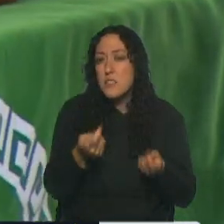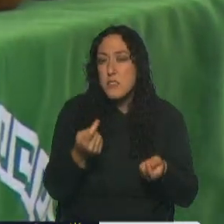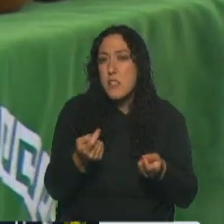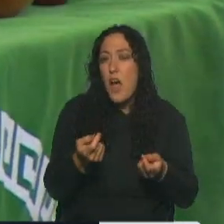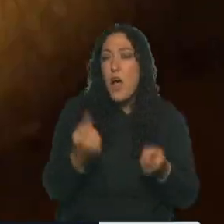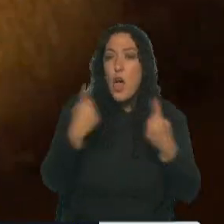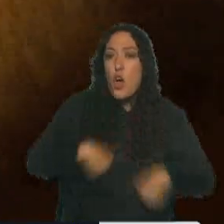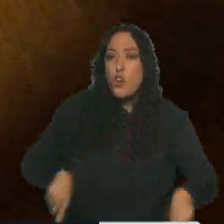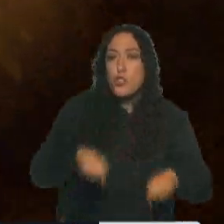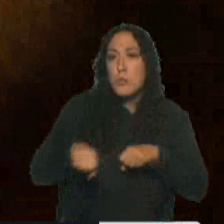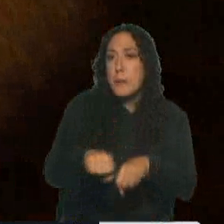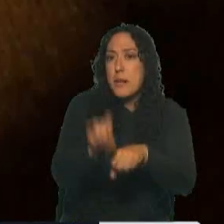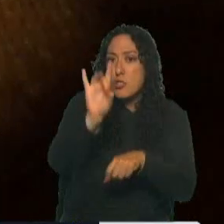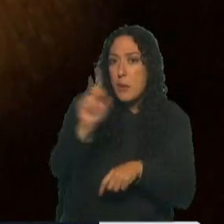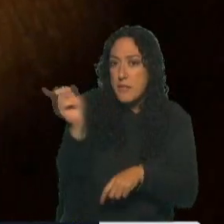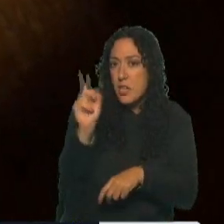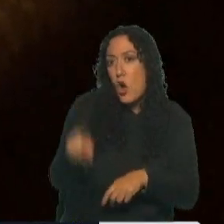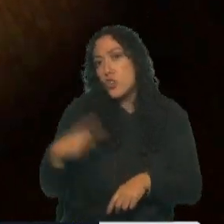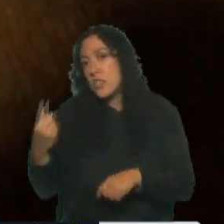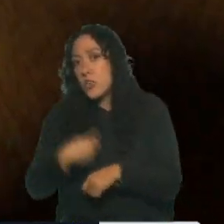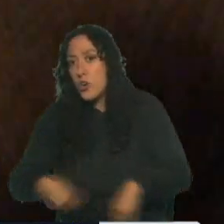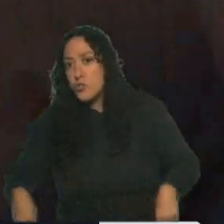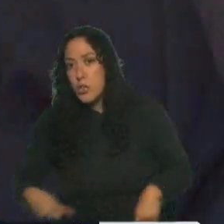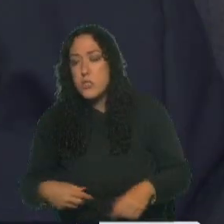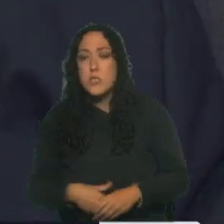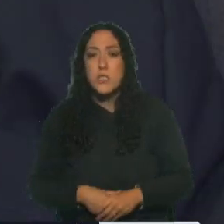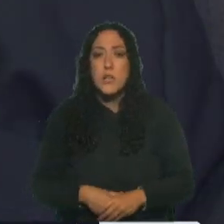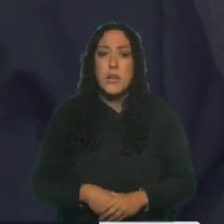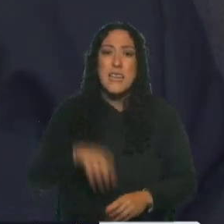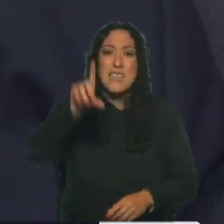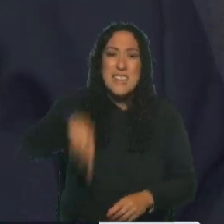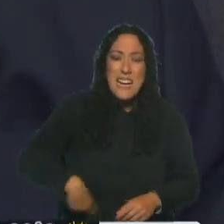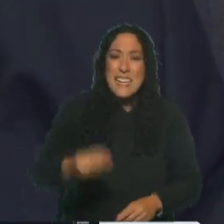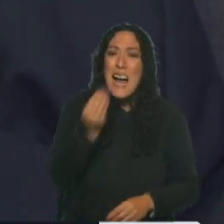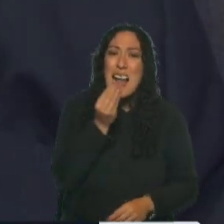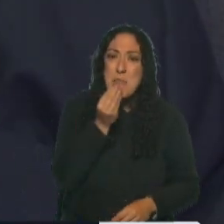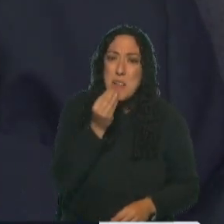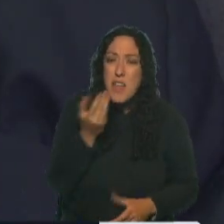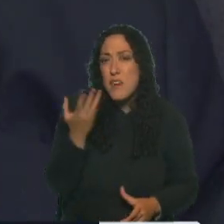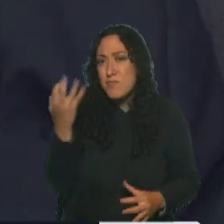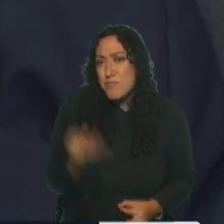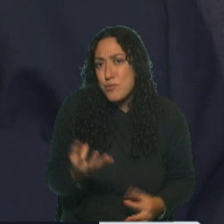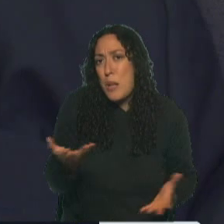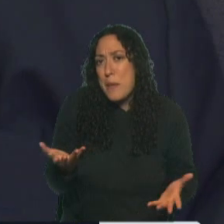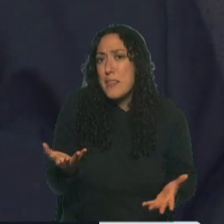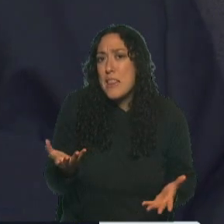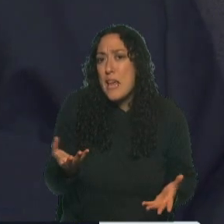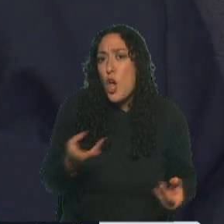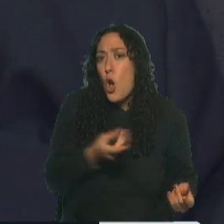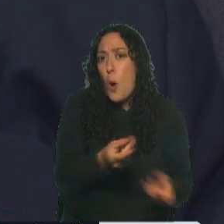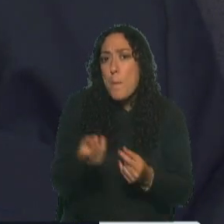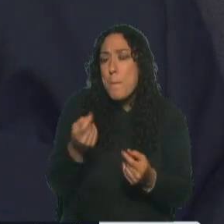solo mercaderías, sino también otras cosas. Pero no, la tarjeta alimentaria justamente se creó para eso, para